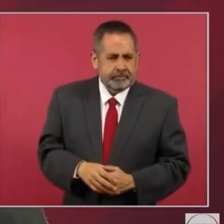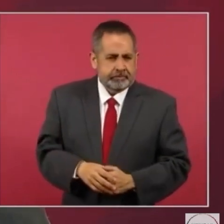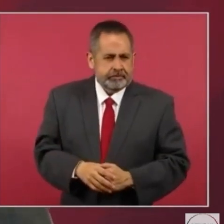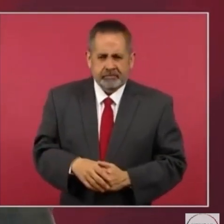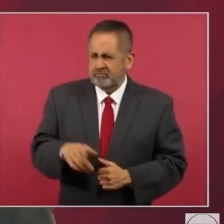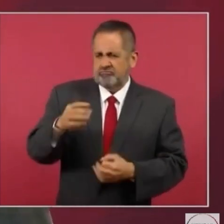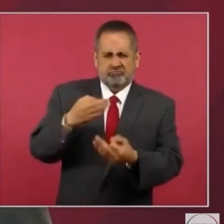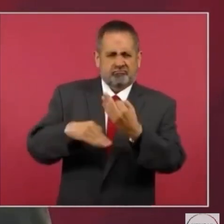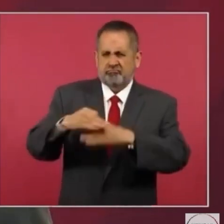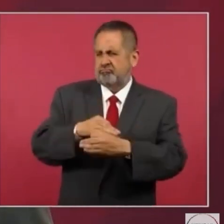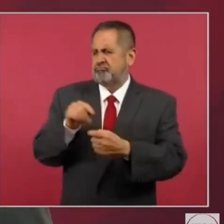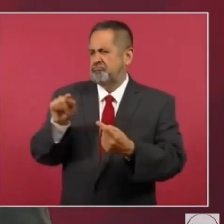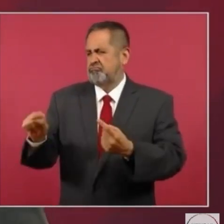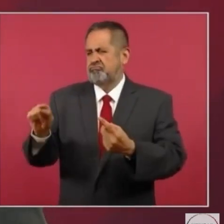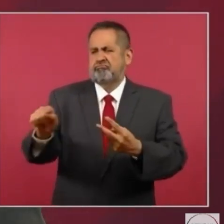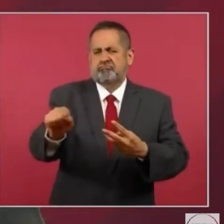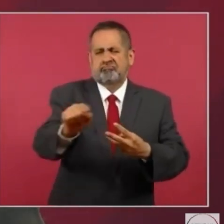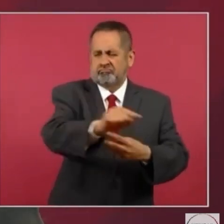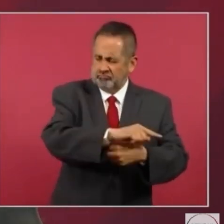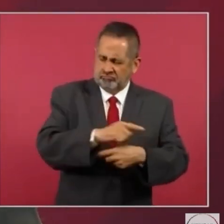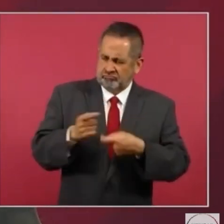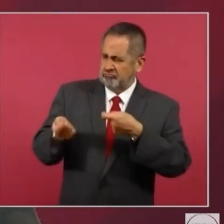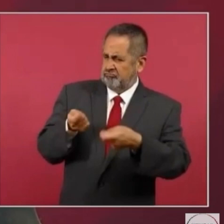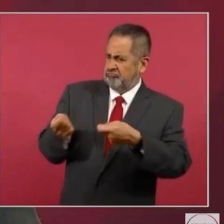a todos.